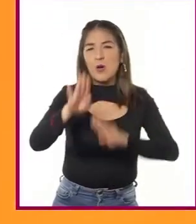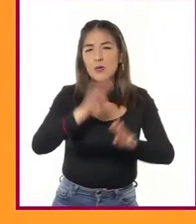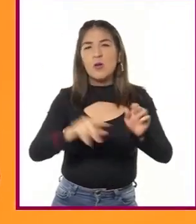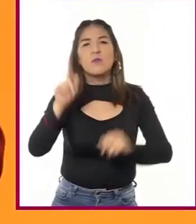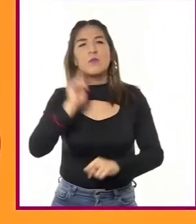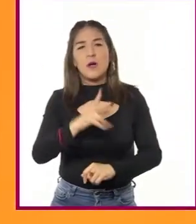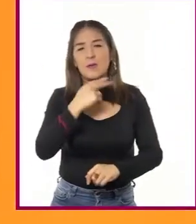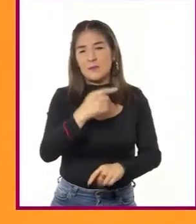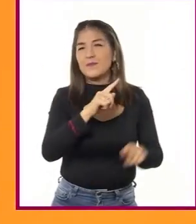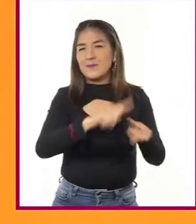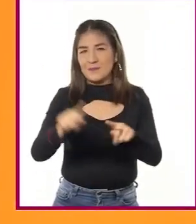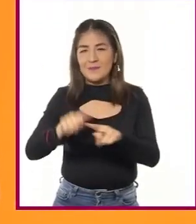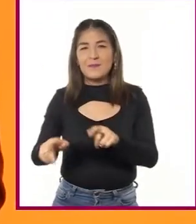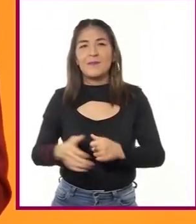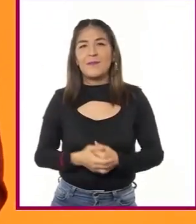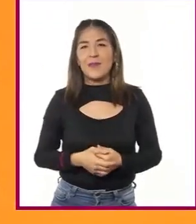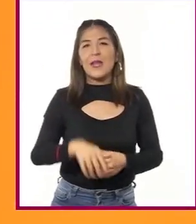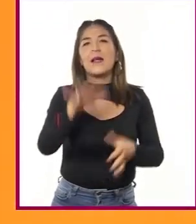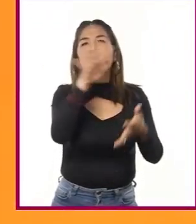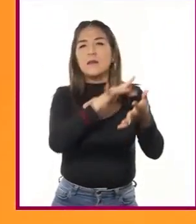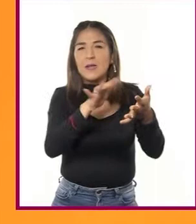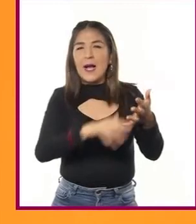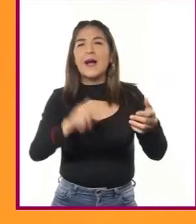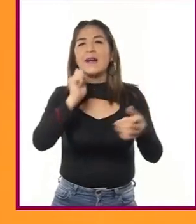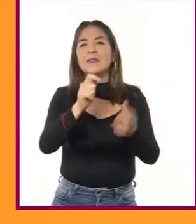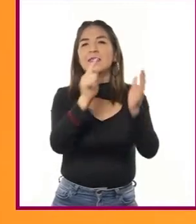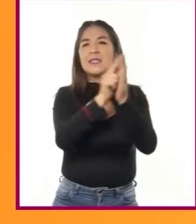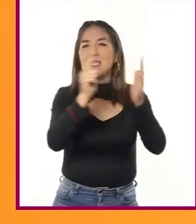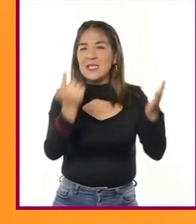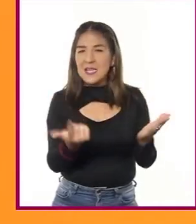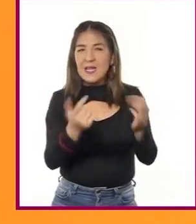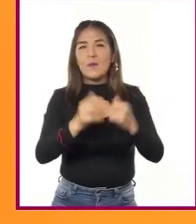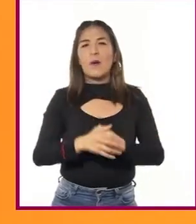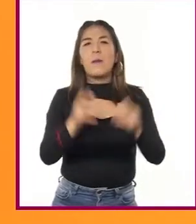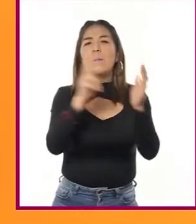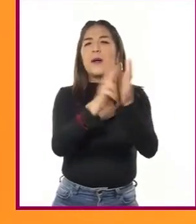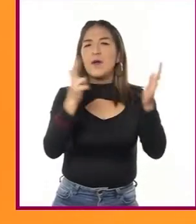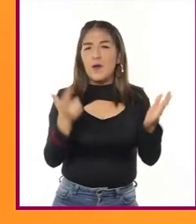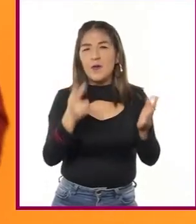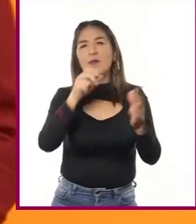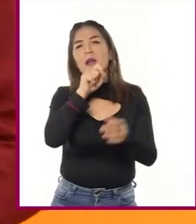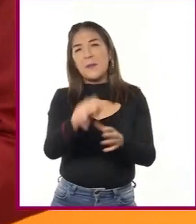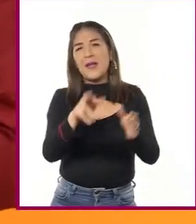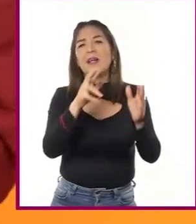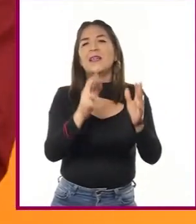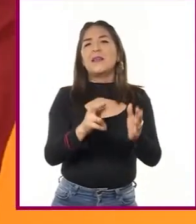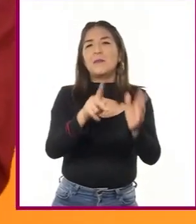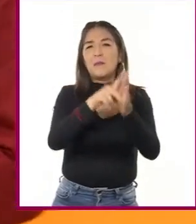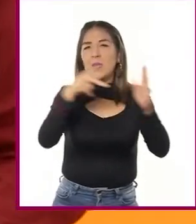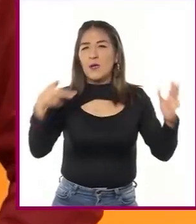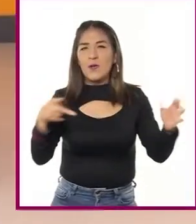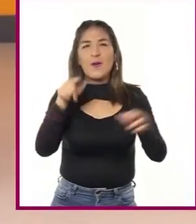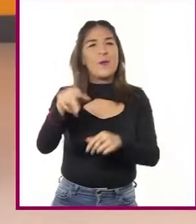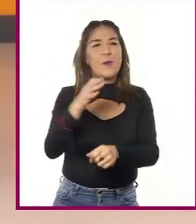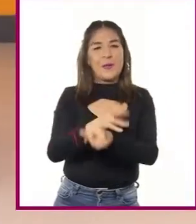otros. Textuales, que son los libros, periódicos o revistas, como la revista